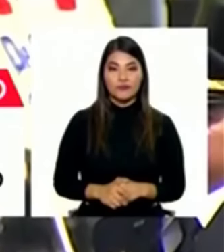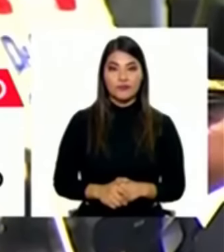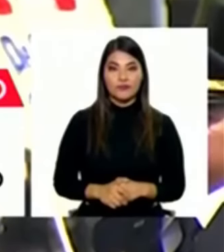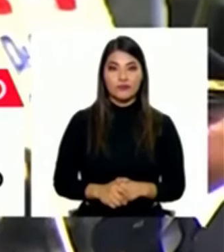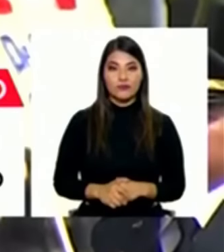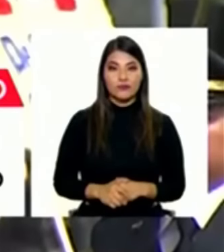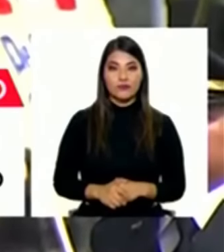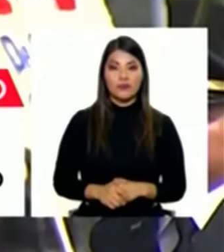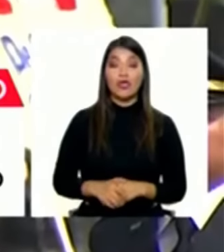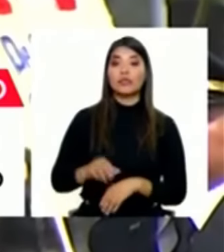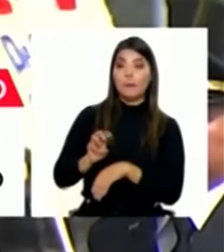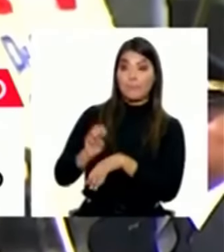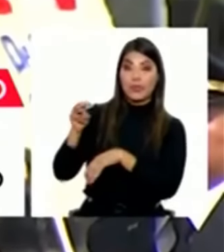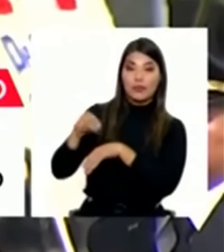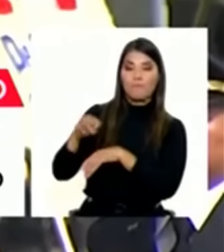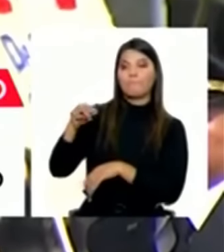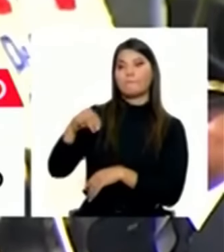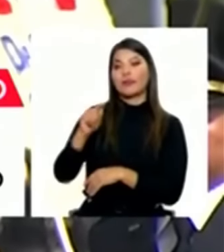En aquel tiempo